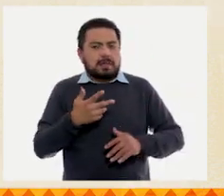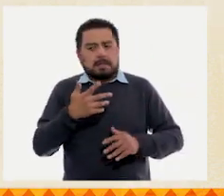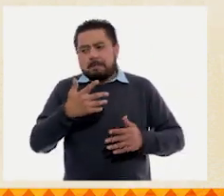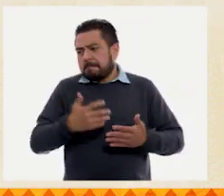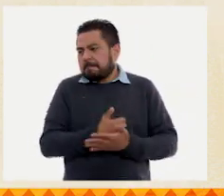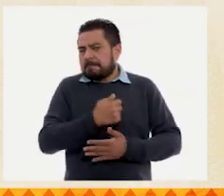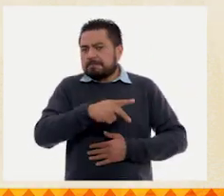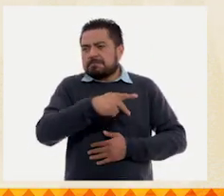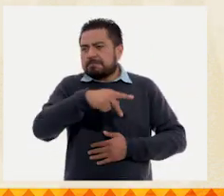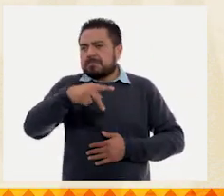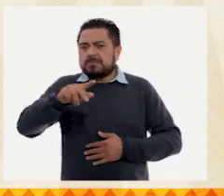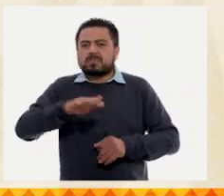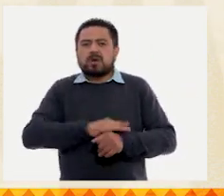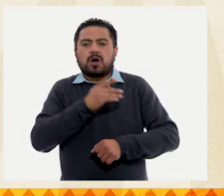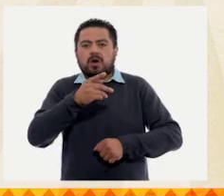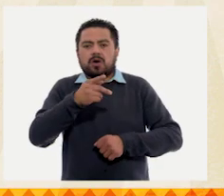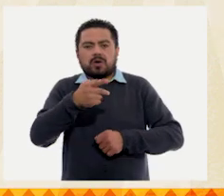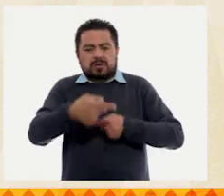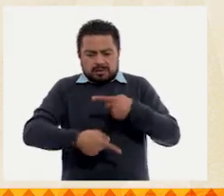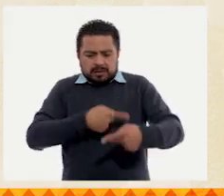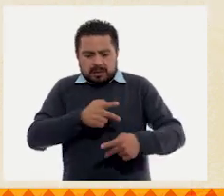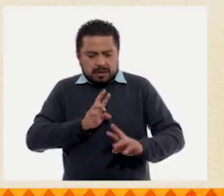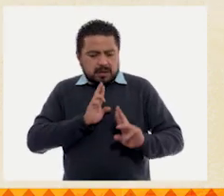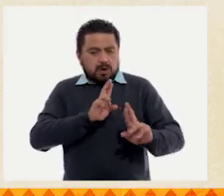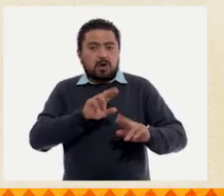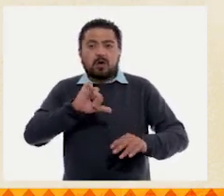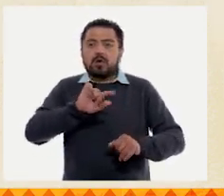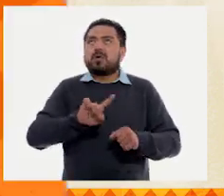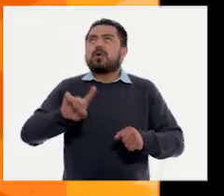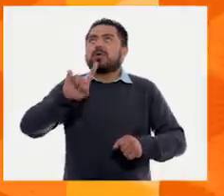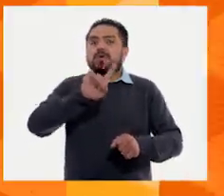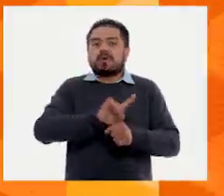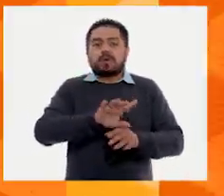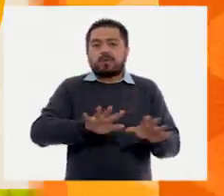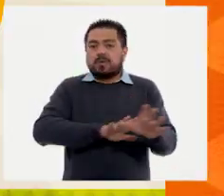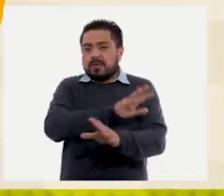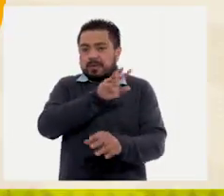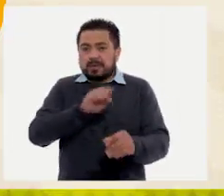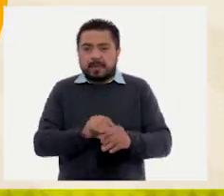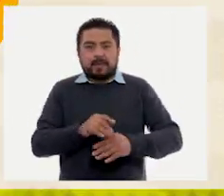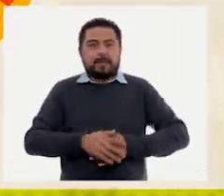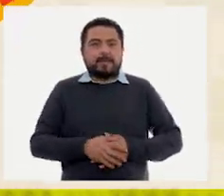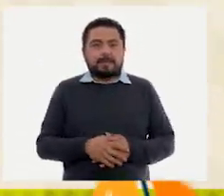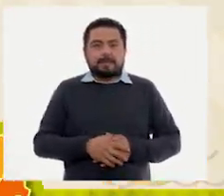por todas las preguntas que han respondido el día de hoy.